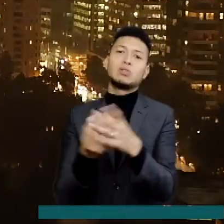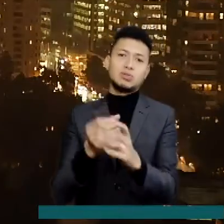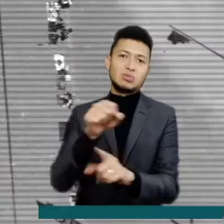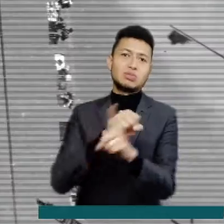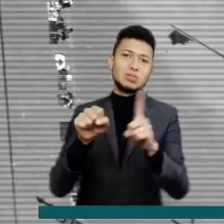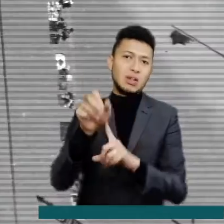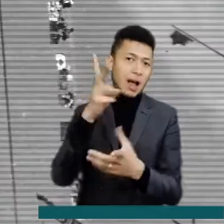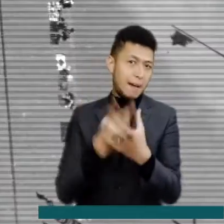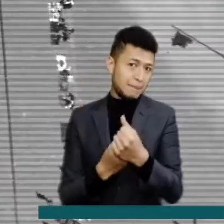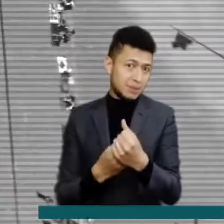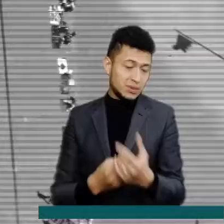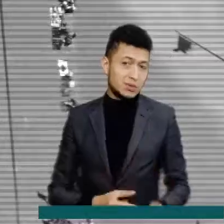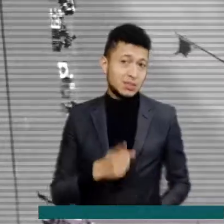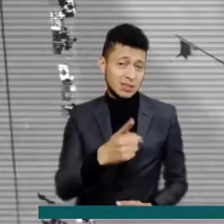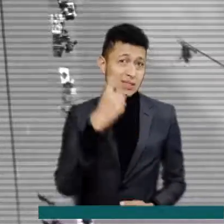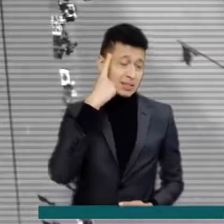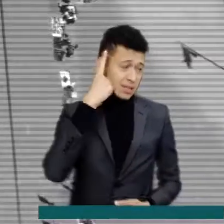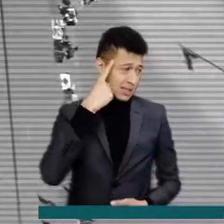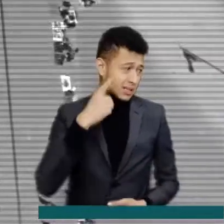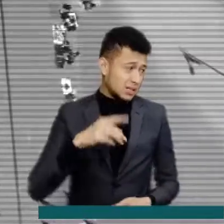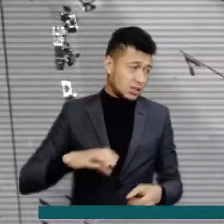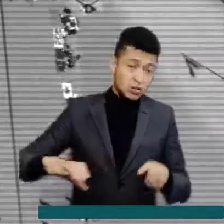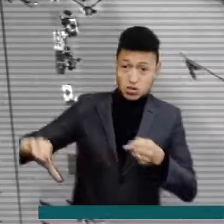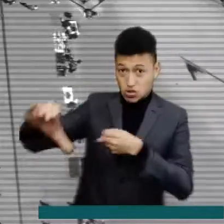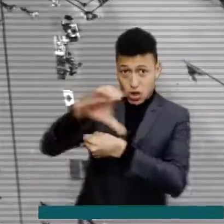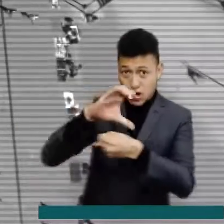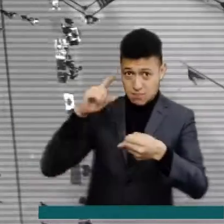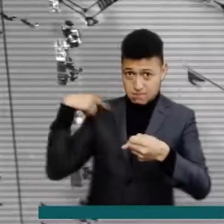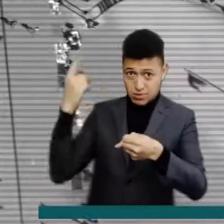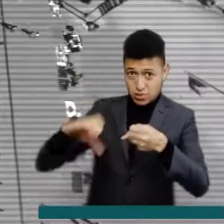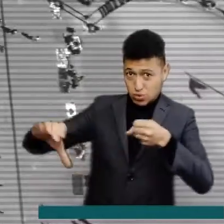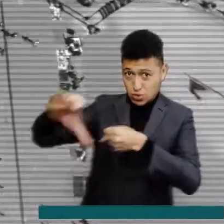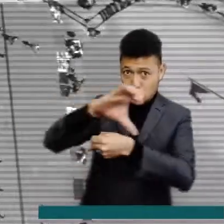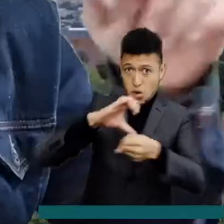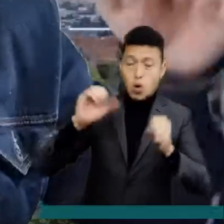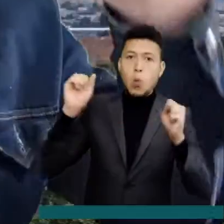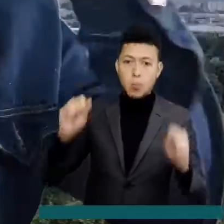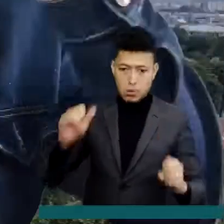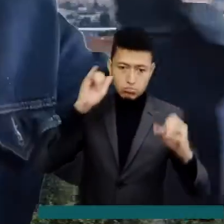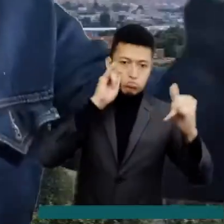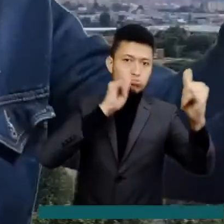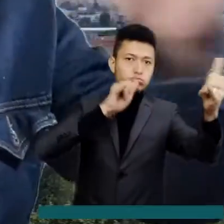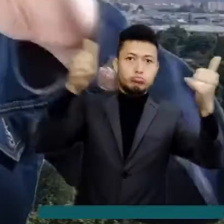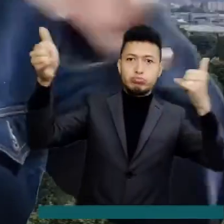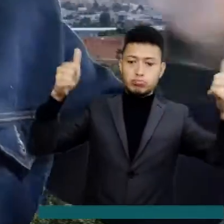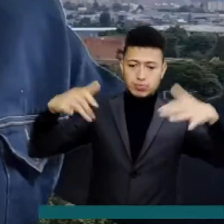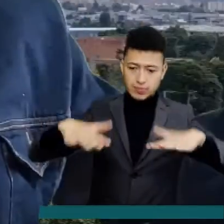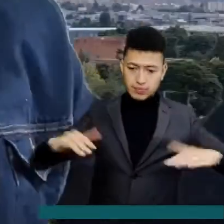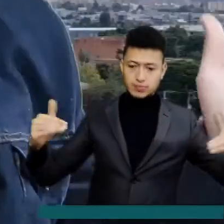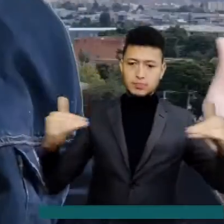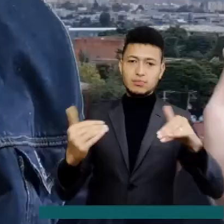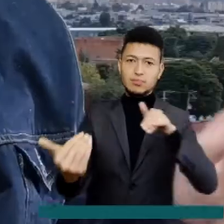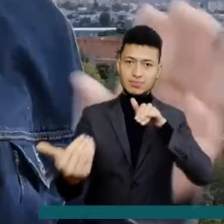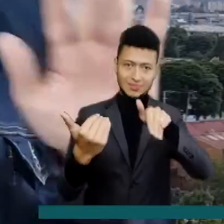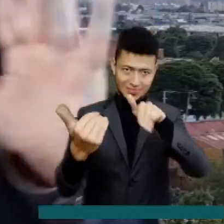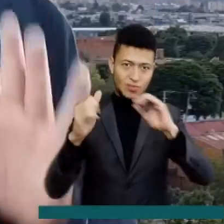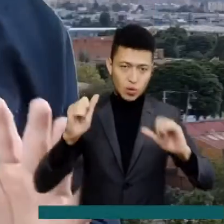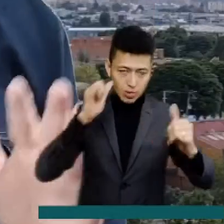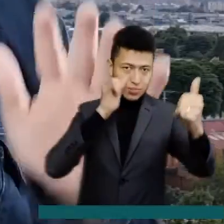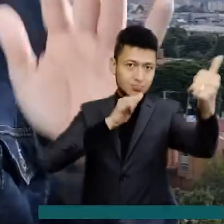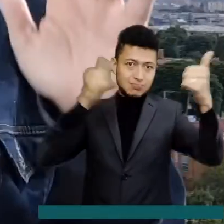social piénselo así prácticamente en todas las ciudades existe la posibilidad de instalar cámaras en los cruces vehiculares